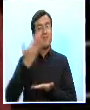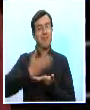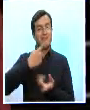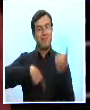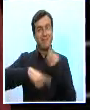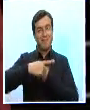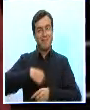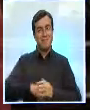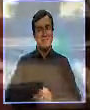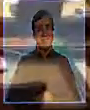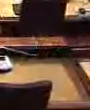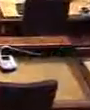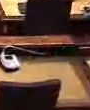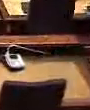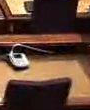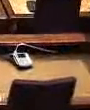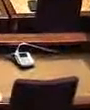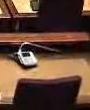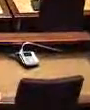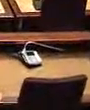enseguida volvemos con más